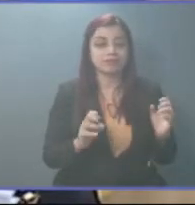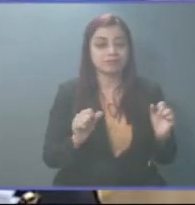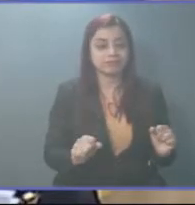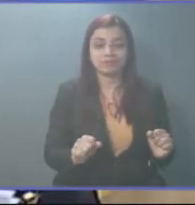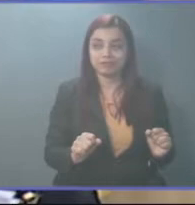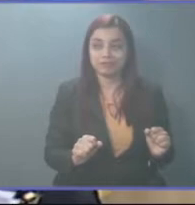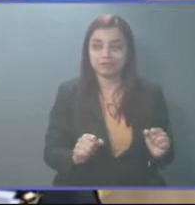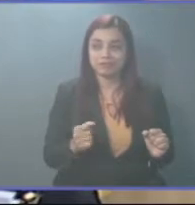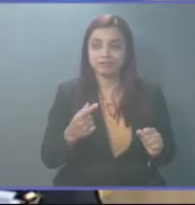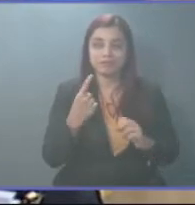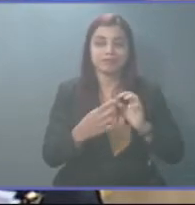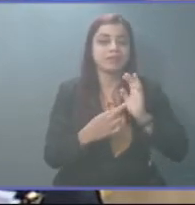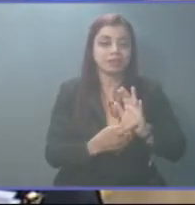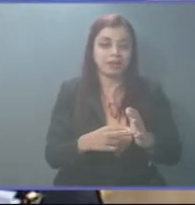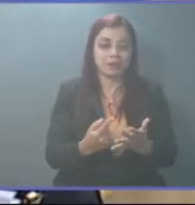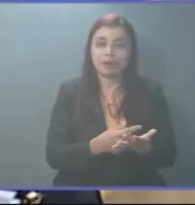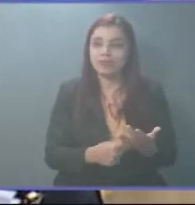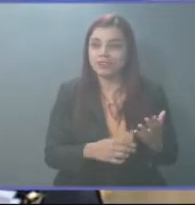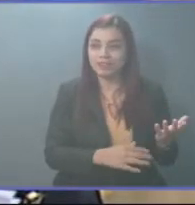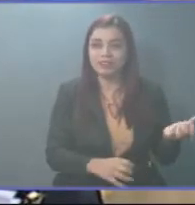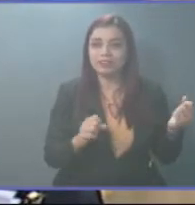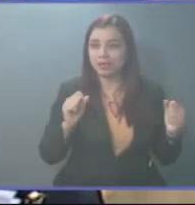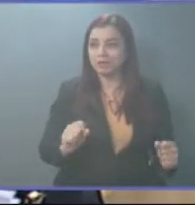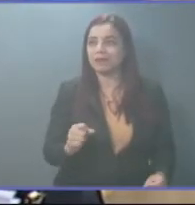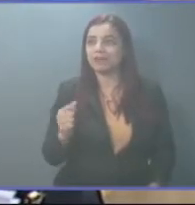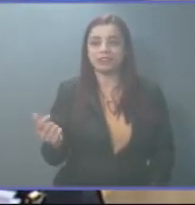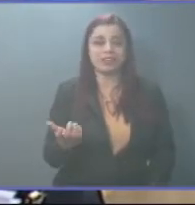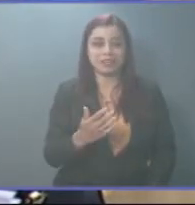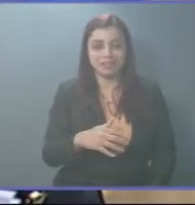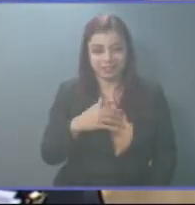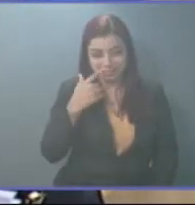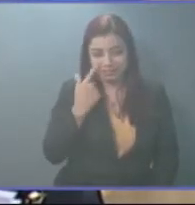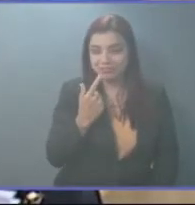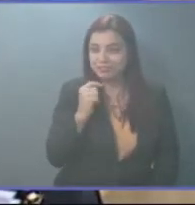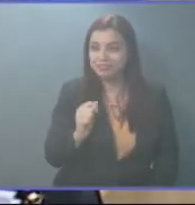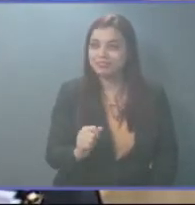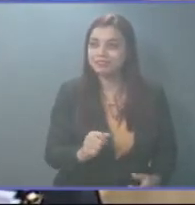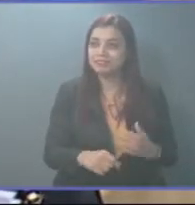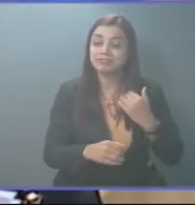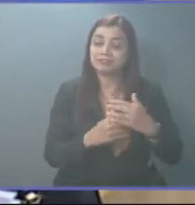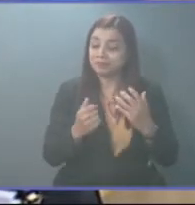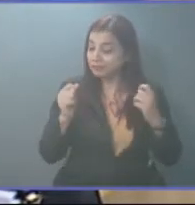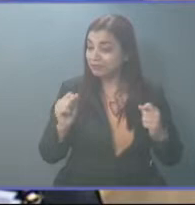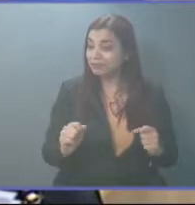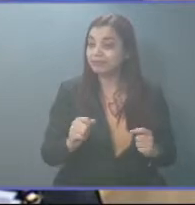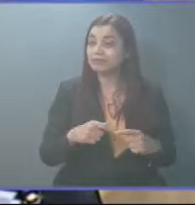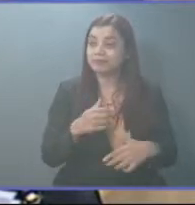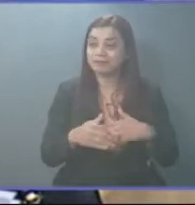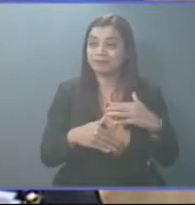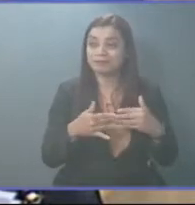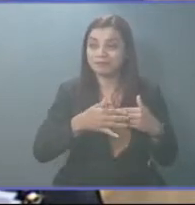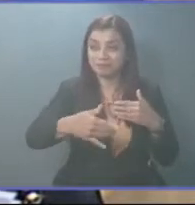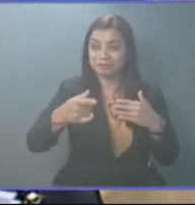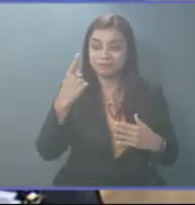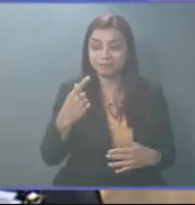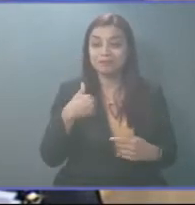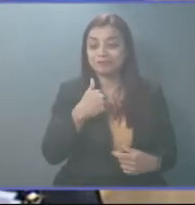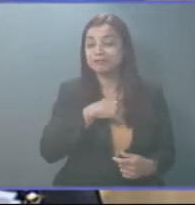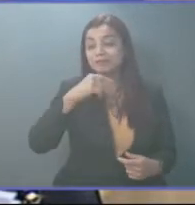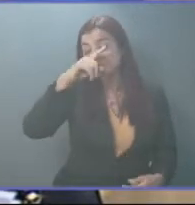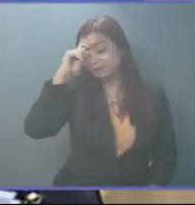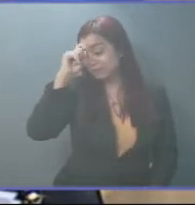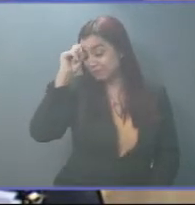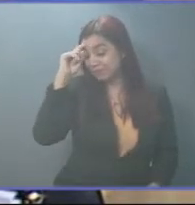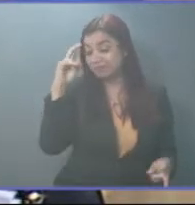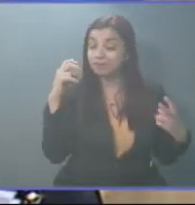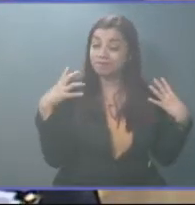remitirán candidatos que cumplan con el perfil establecido, y a falta de estos se emitirá una constancia por parte del Ministerio de Trabajo y Previsión